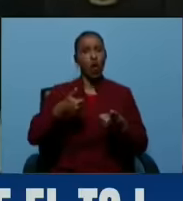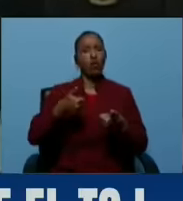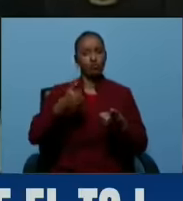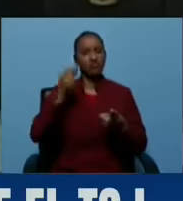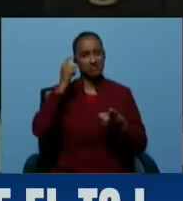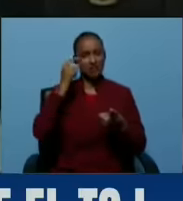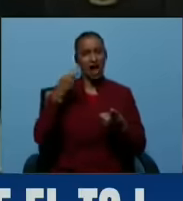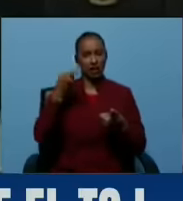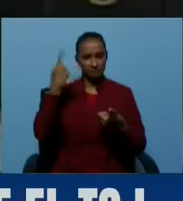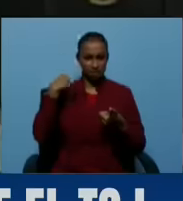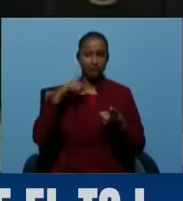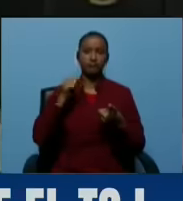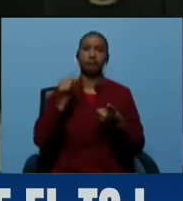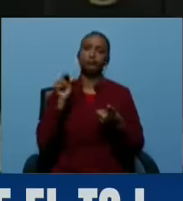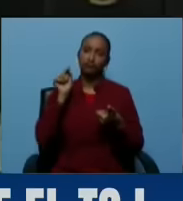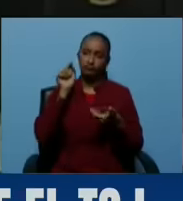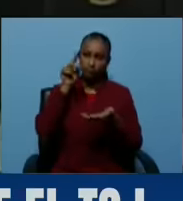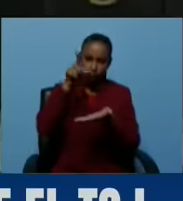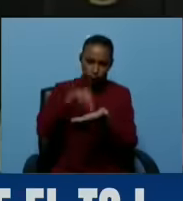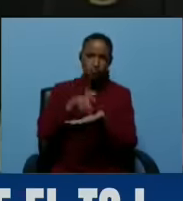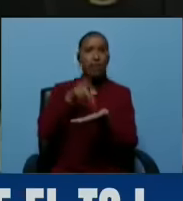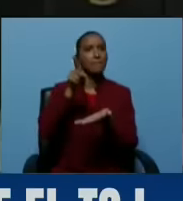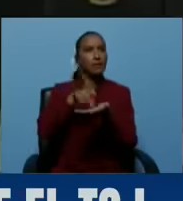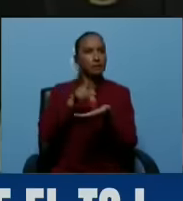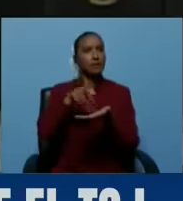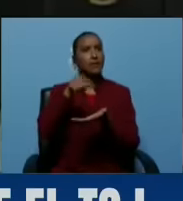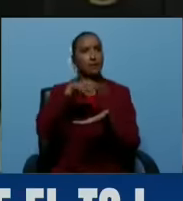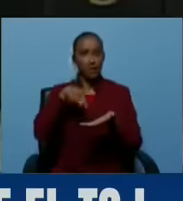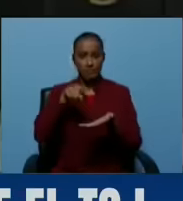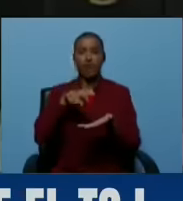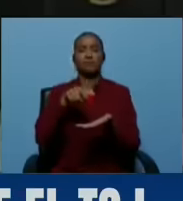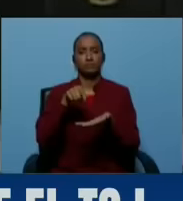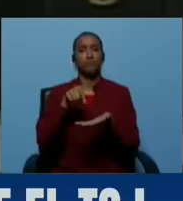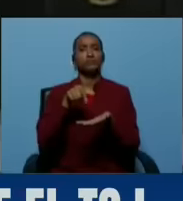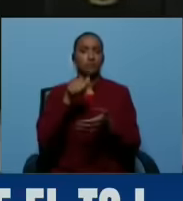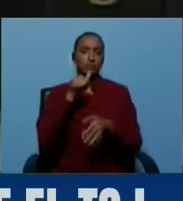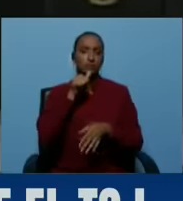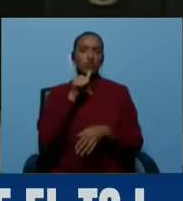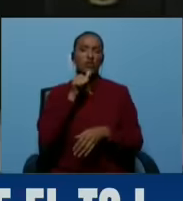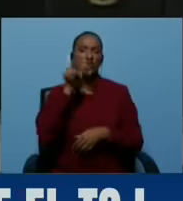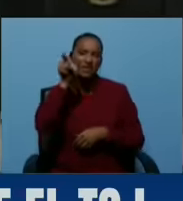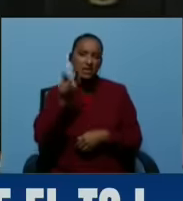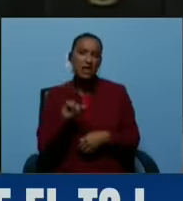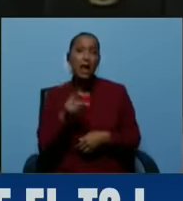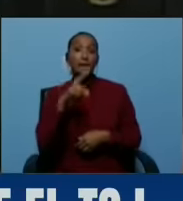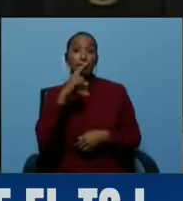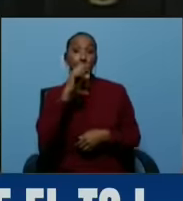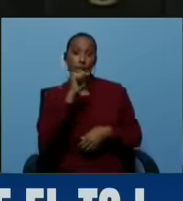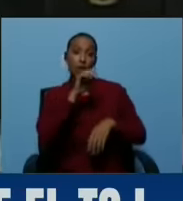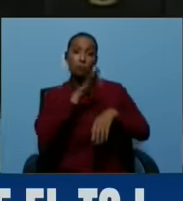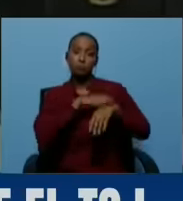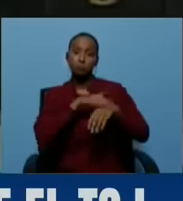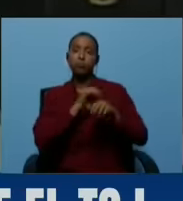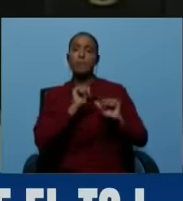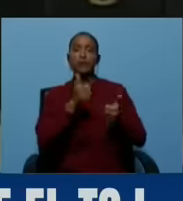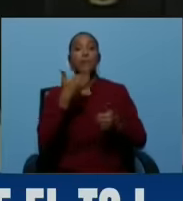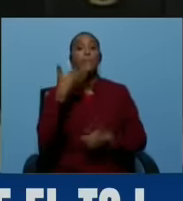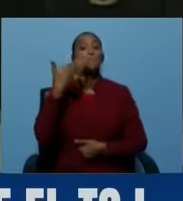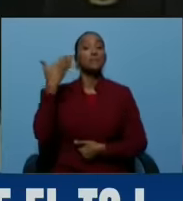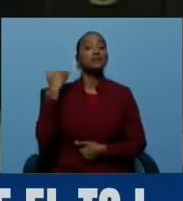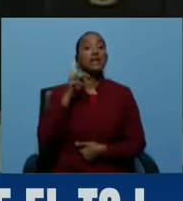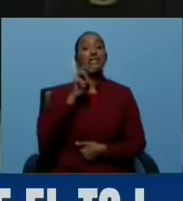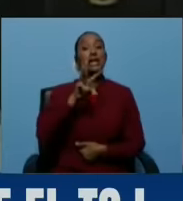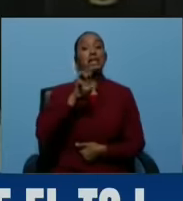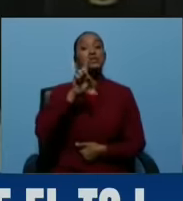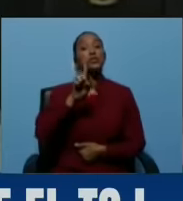desarrollo de este recurso contencioso electoral solicitado por el jefe de Estado venezolano Nicolás Maduro Moros el pasado 31 de